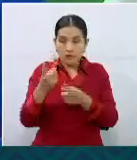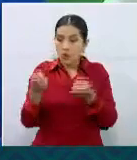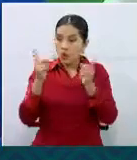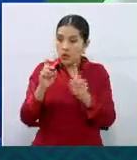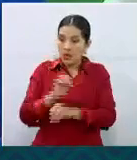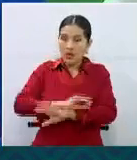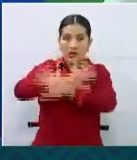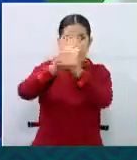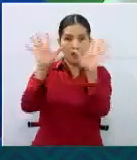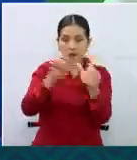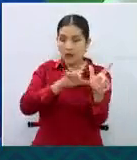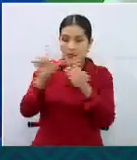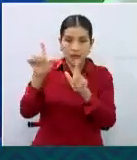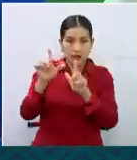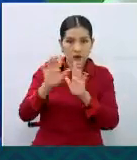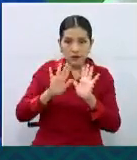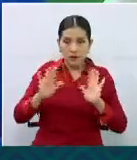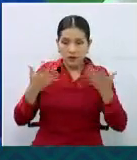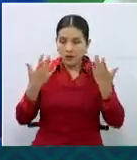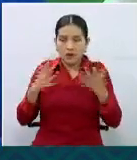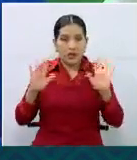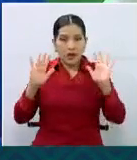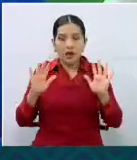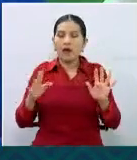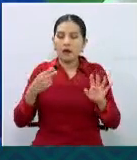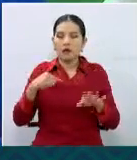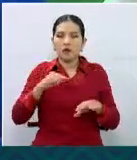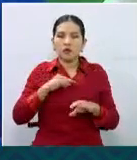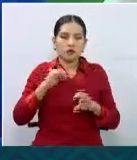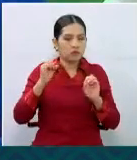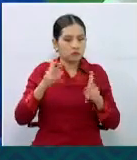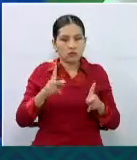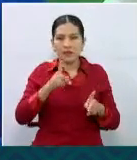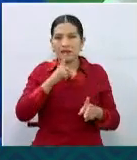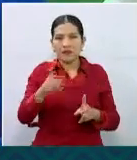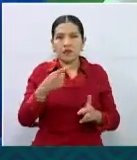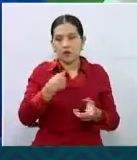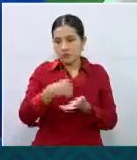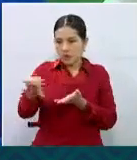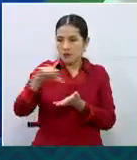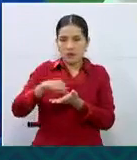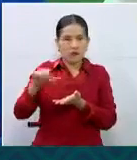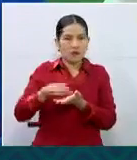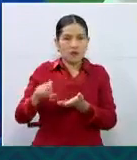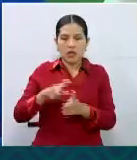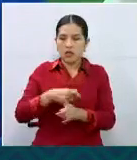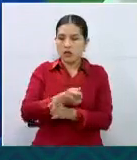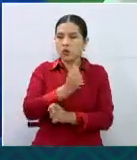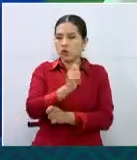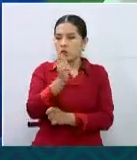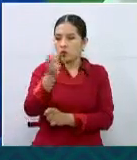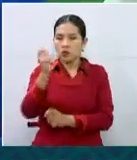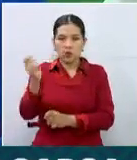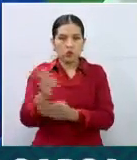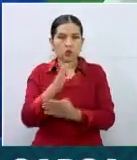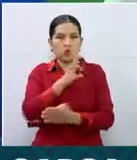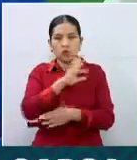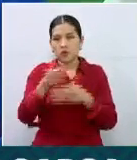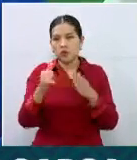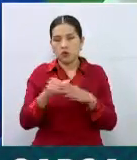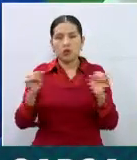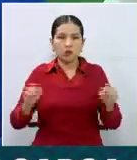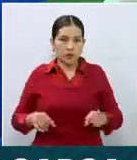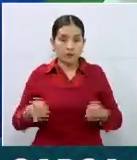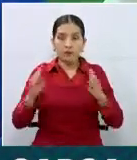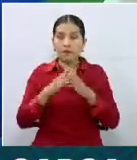este tema, con toda seguridad se va a poder cancelar. Es más, esta semana he pedido ya que el director